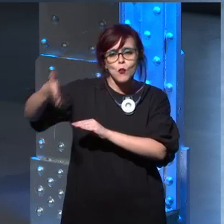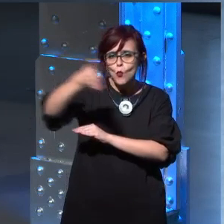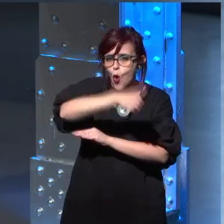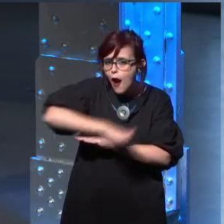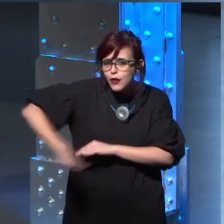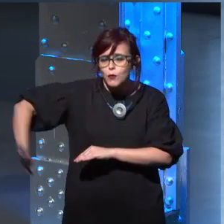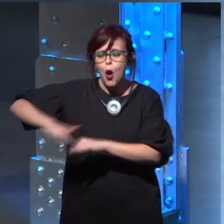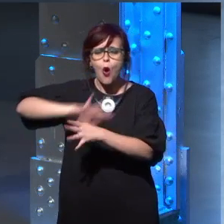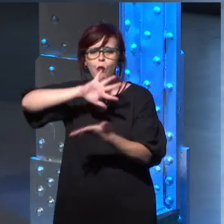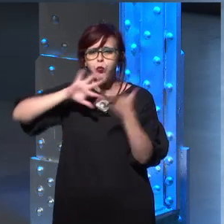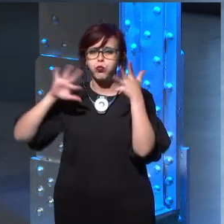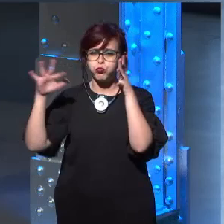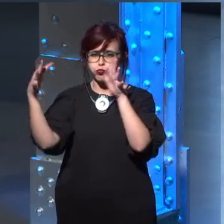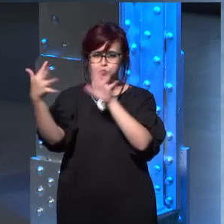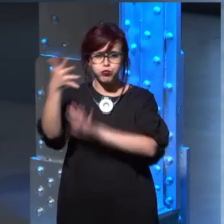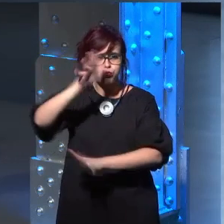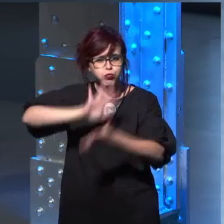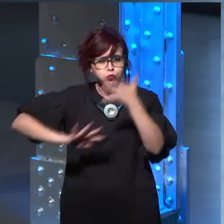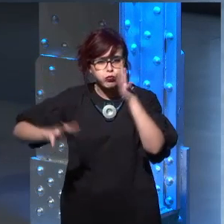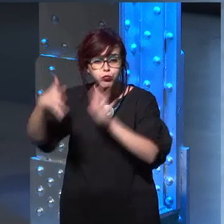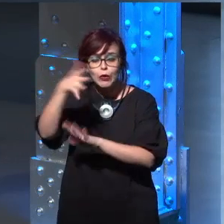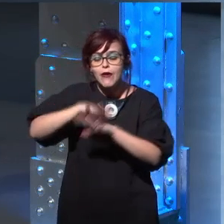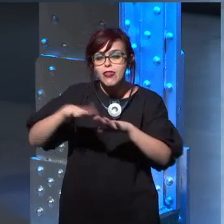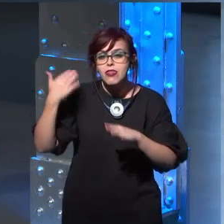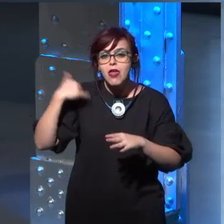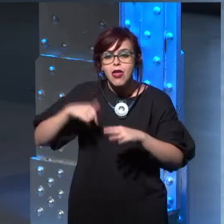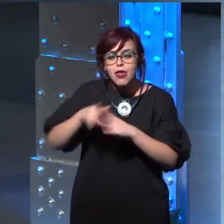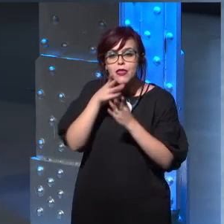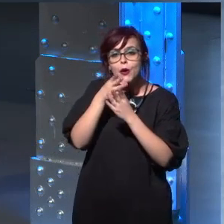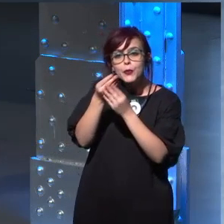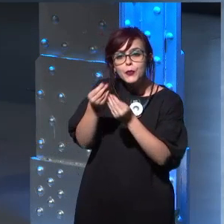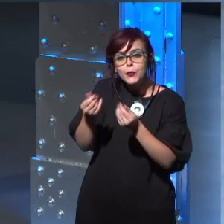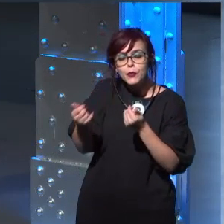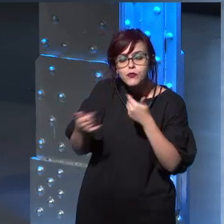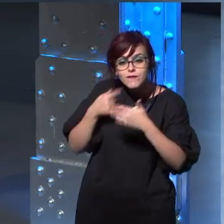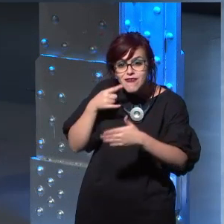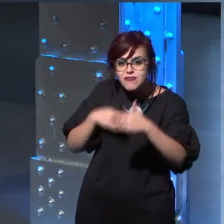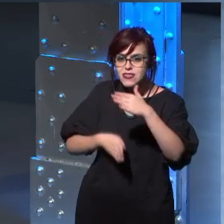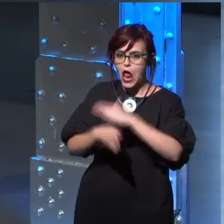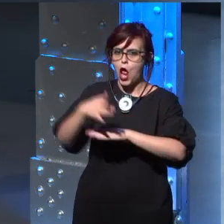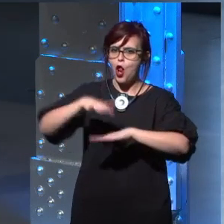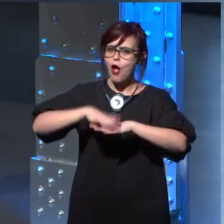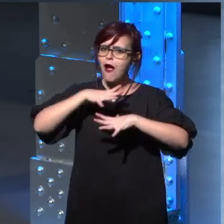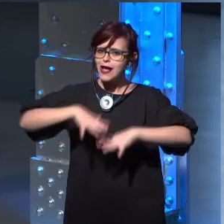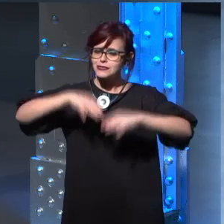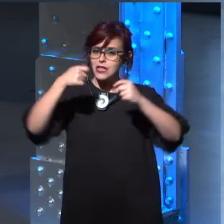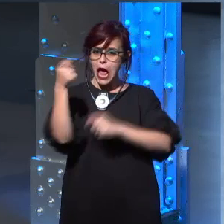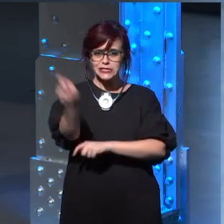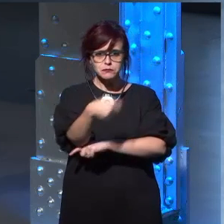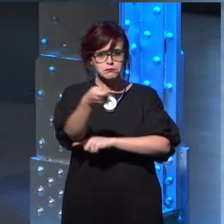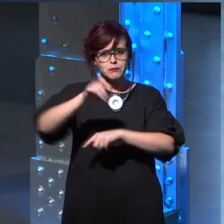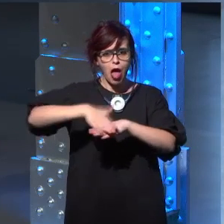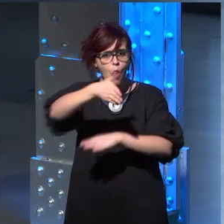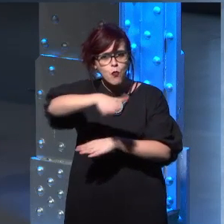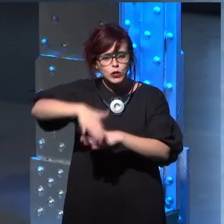gigantesca fortaleza. Cuando las cenizas se hubieran enfriado, entraron en el castillo. Recogieron las espadas de los